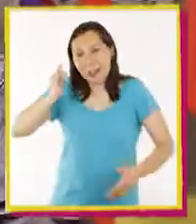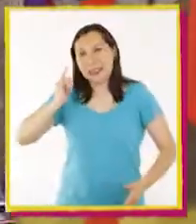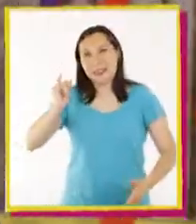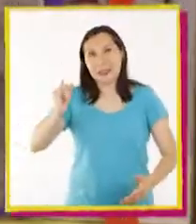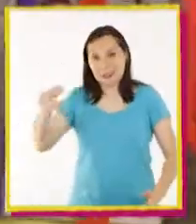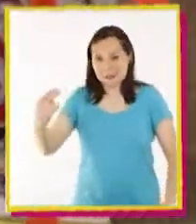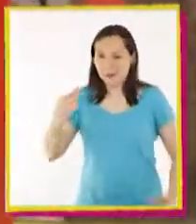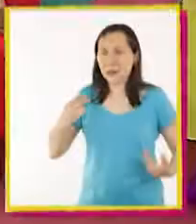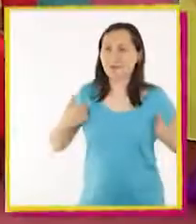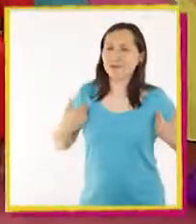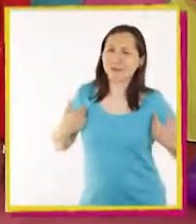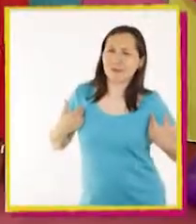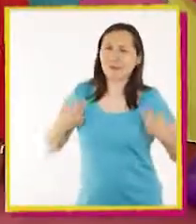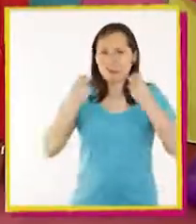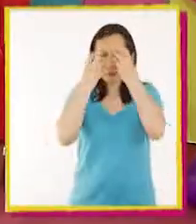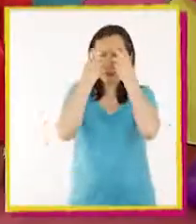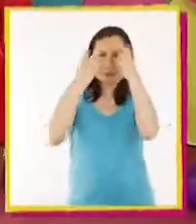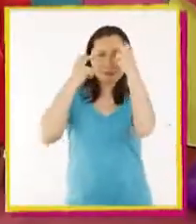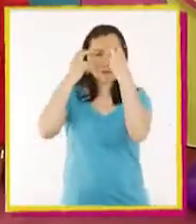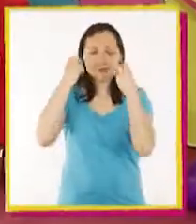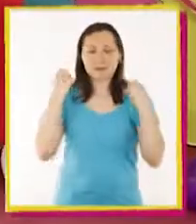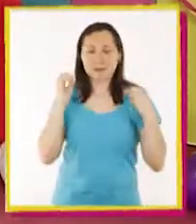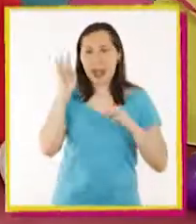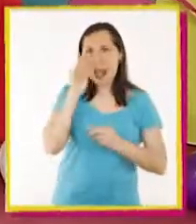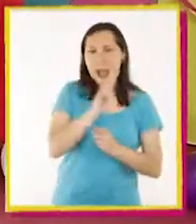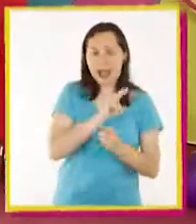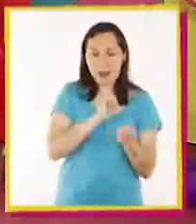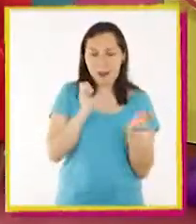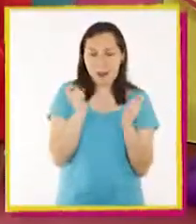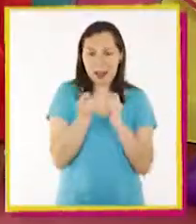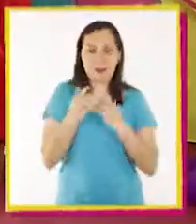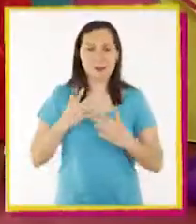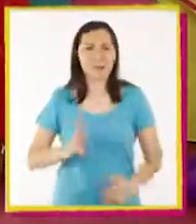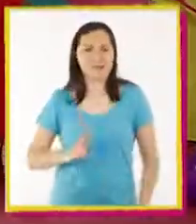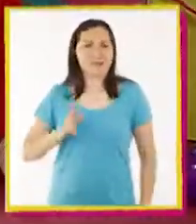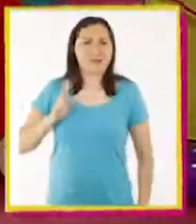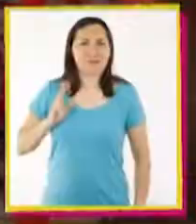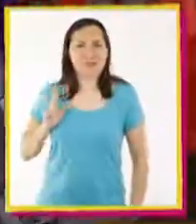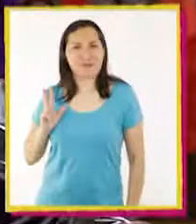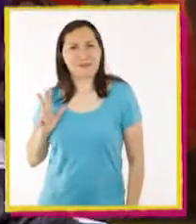sí! ¡Miren! ¡Soy un camaleón elegante!